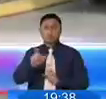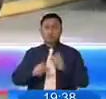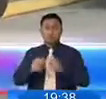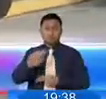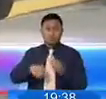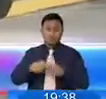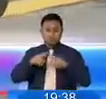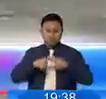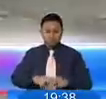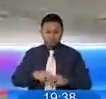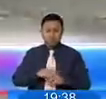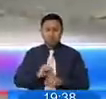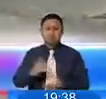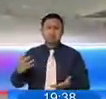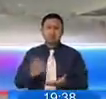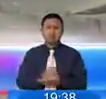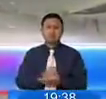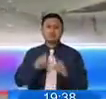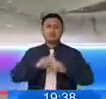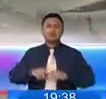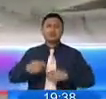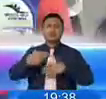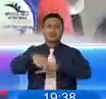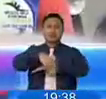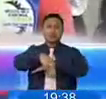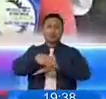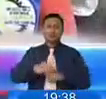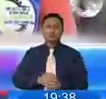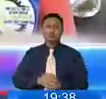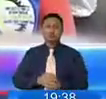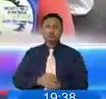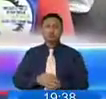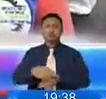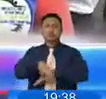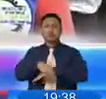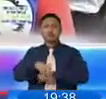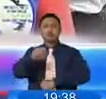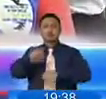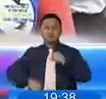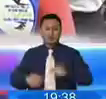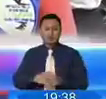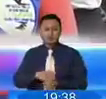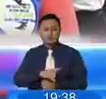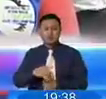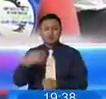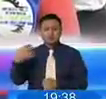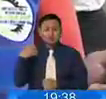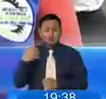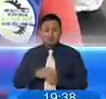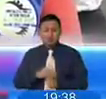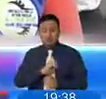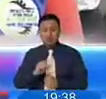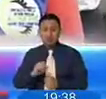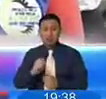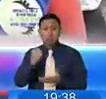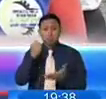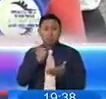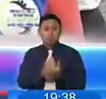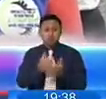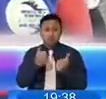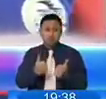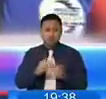En esta zona se han decomisado varios accesorios. Repuestos de mal estado que no ofrecen la garantía o no tienen